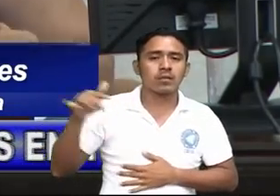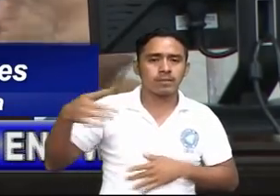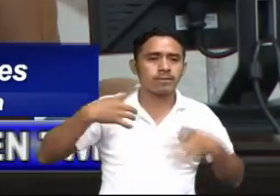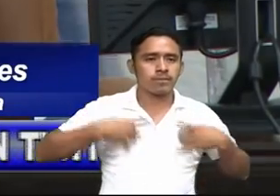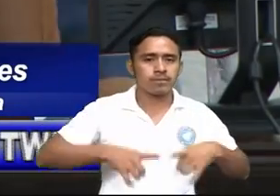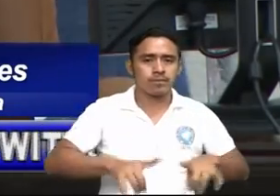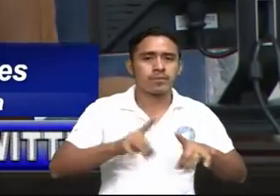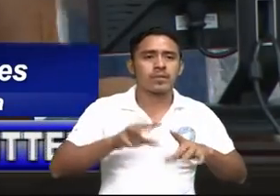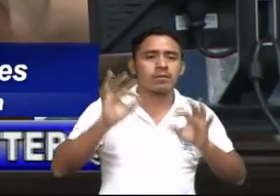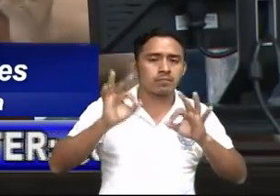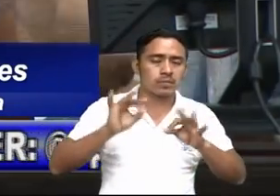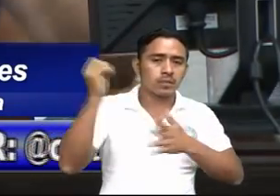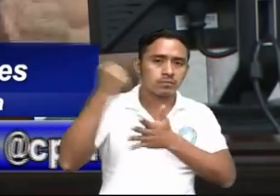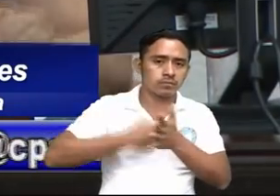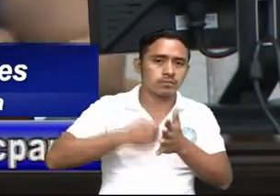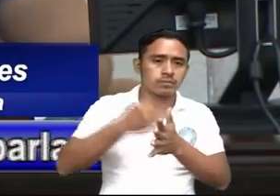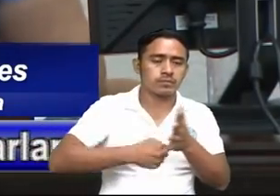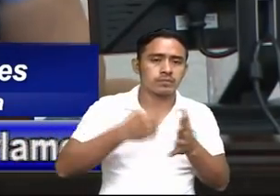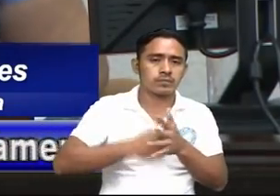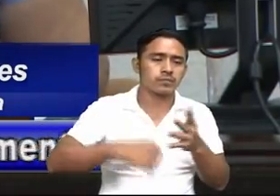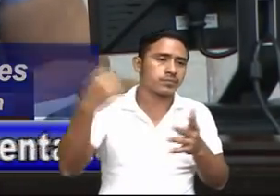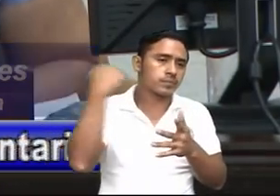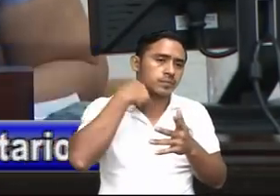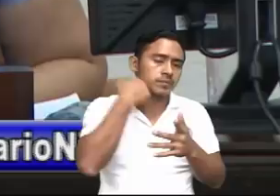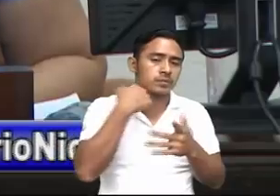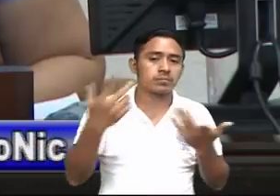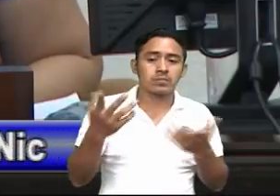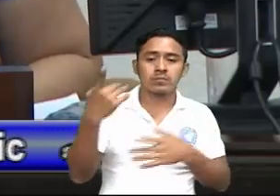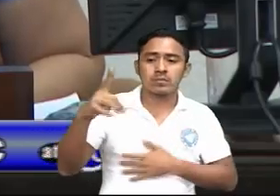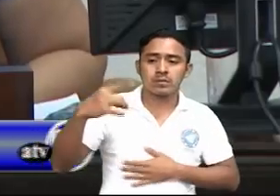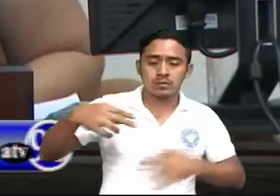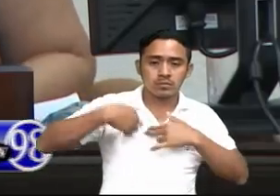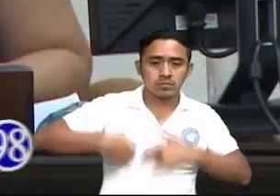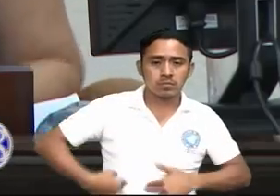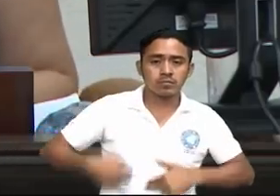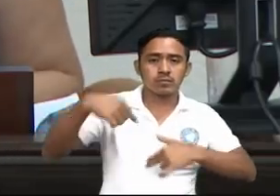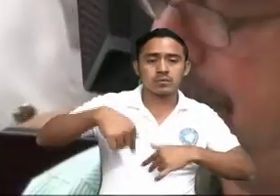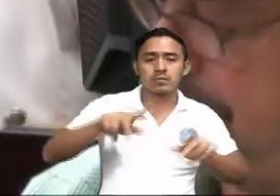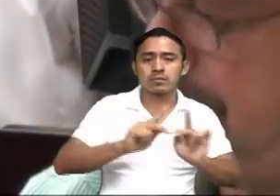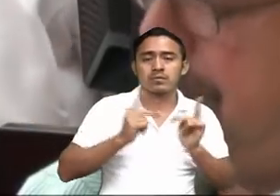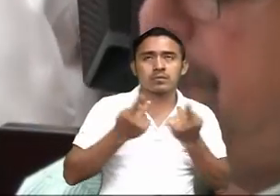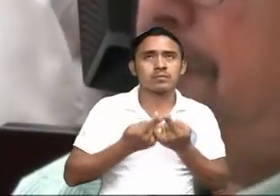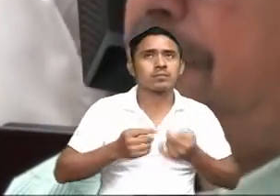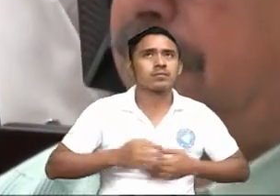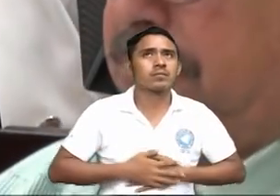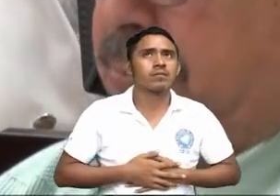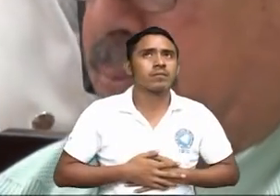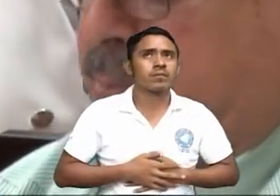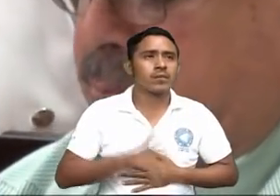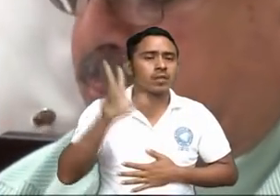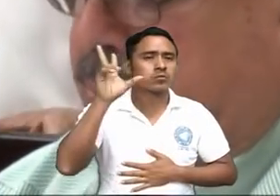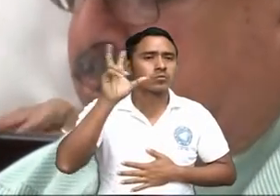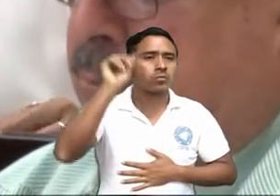dignidad porque ha estado luchando siempre por los derechos humanos de este pueblo. No se lo